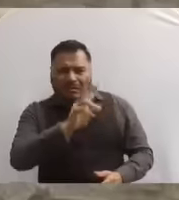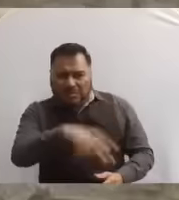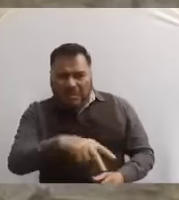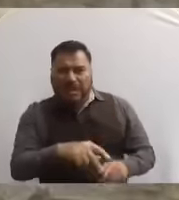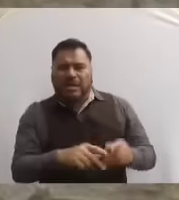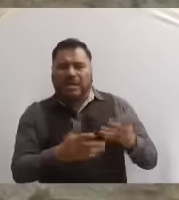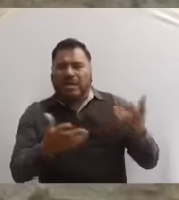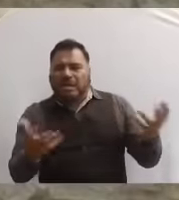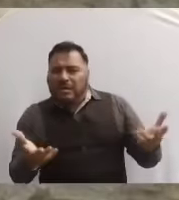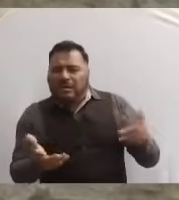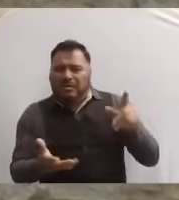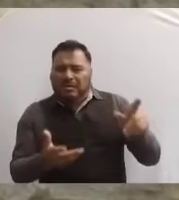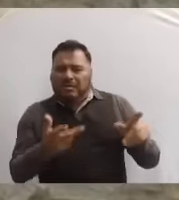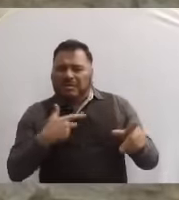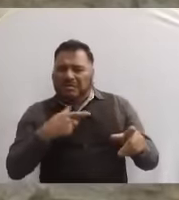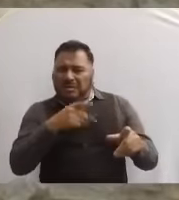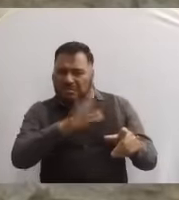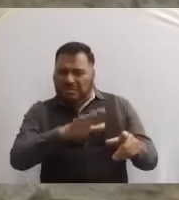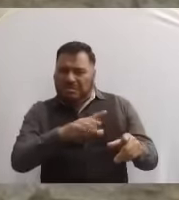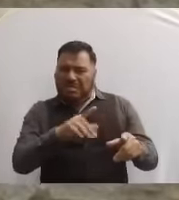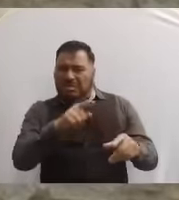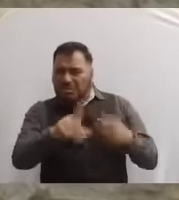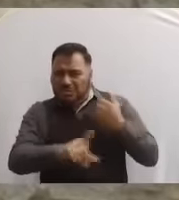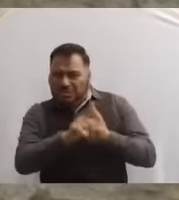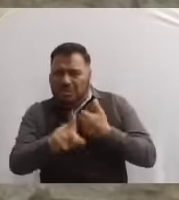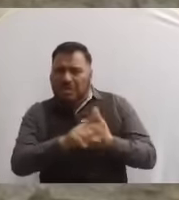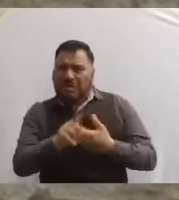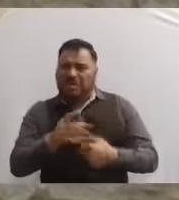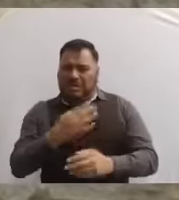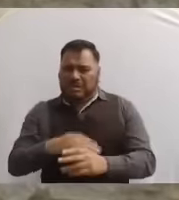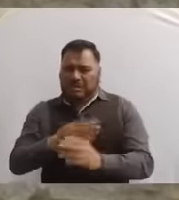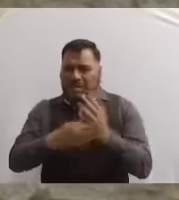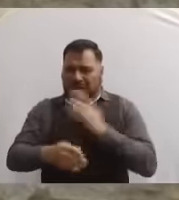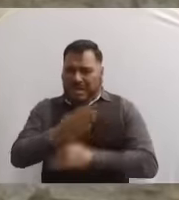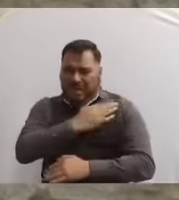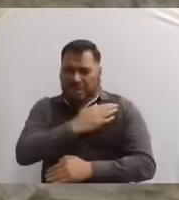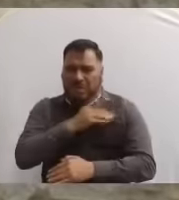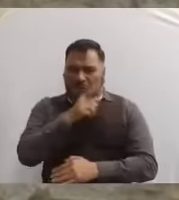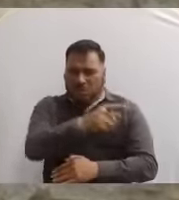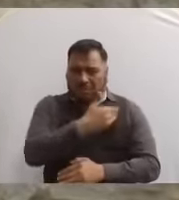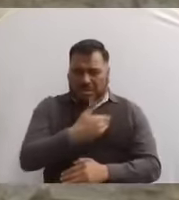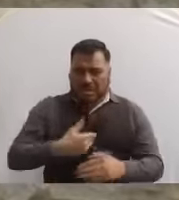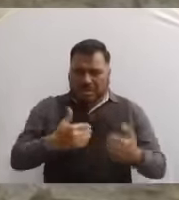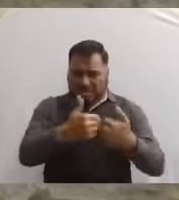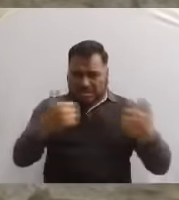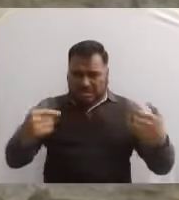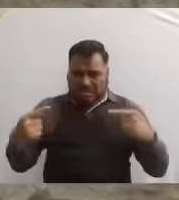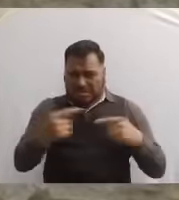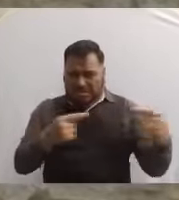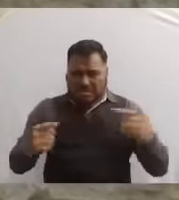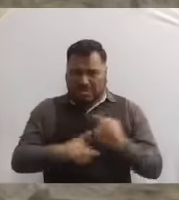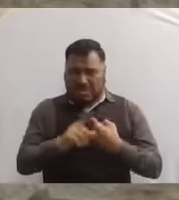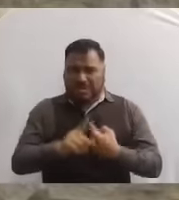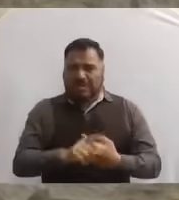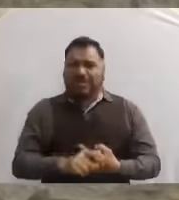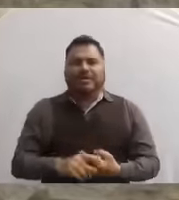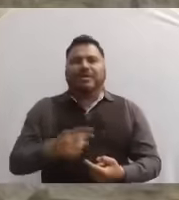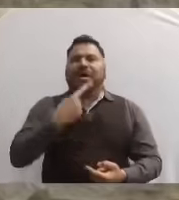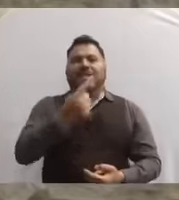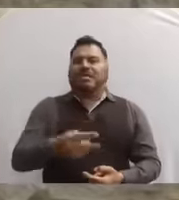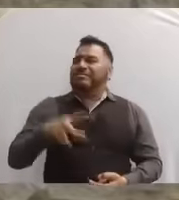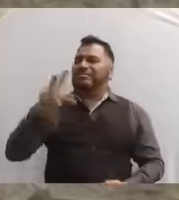había un distanciamiento, un enojo con la compañera Claudia Sheinbaum Pardo, y dijo, yo la quiero